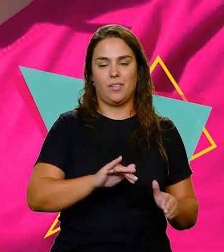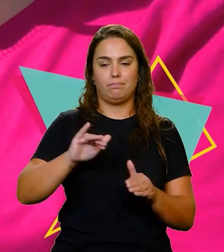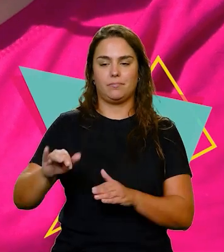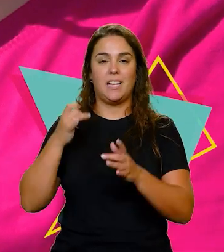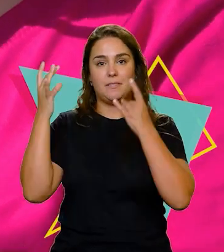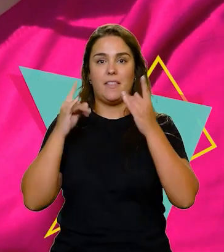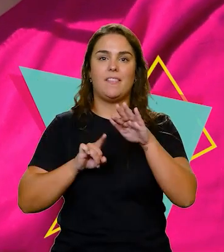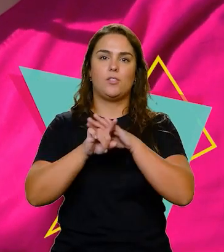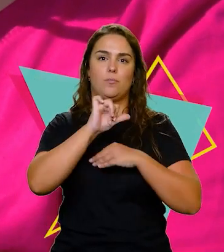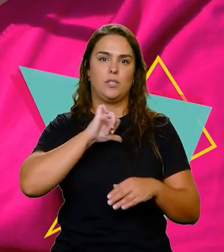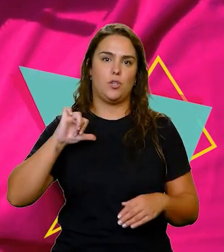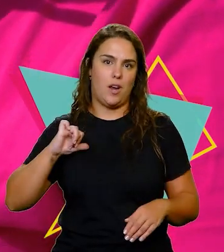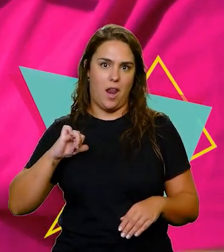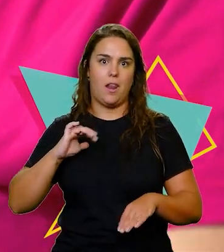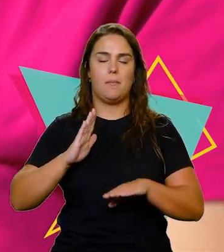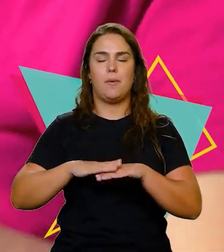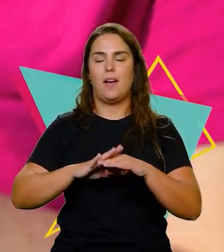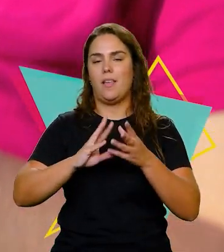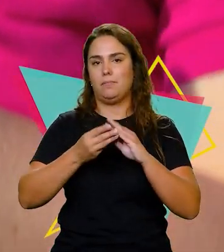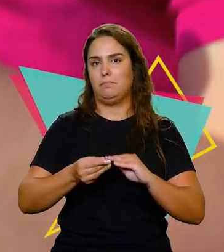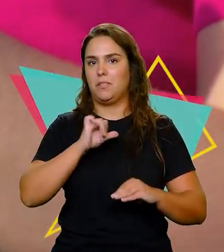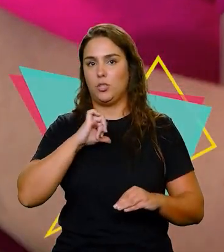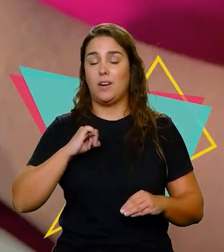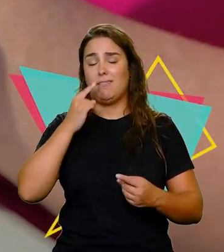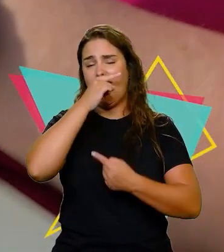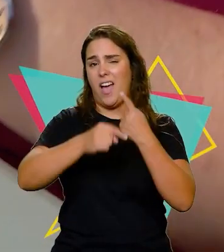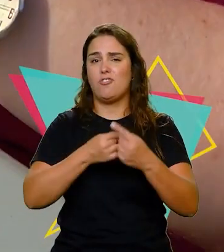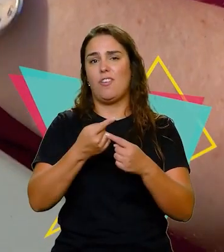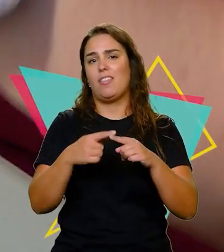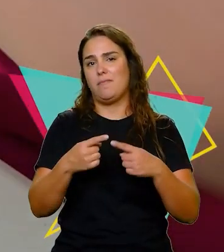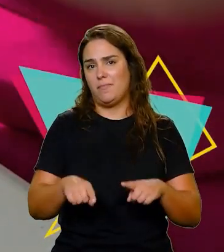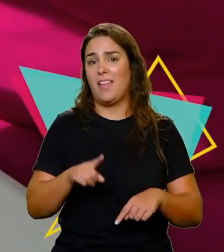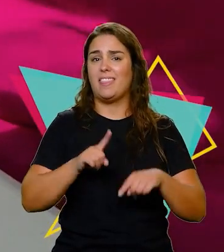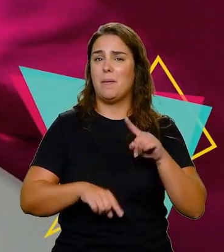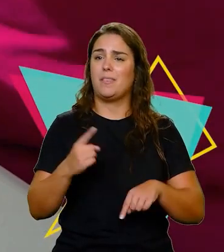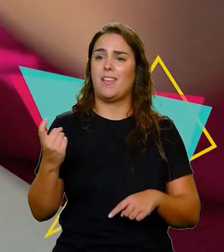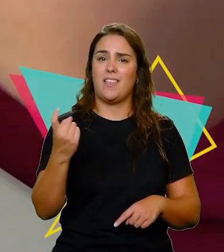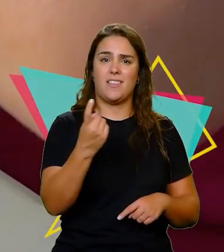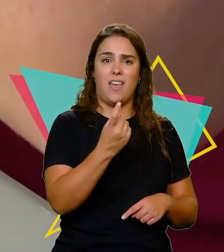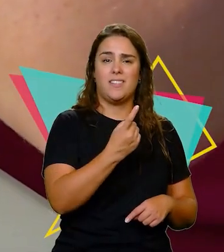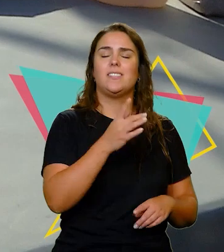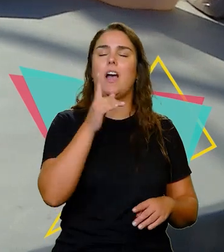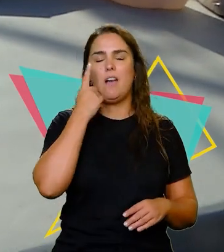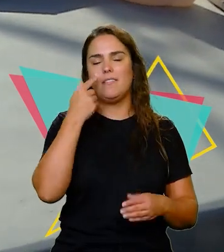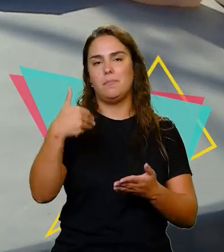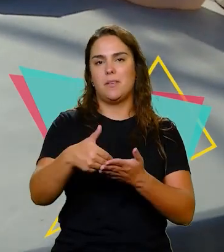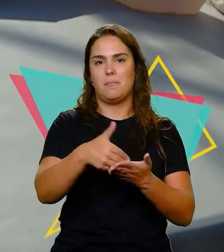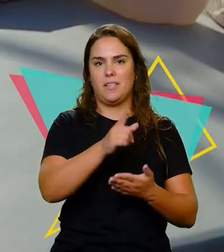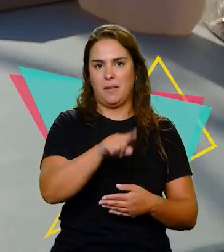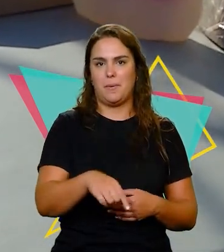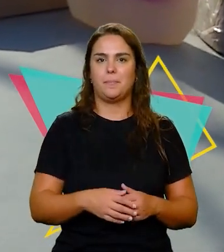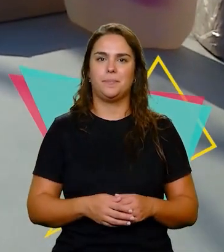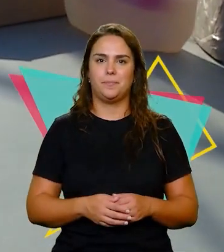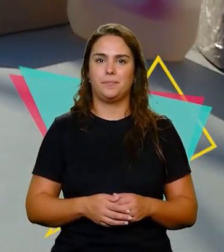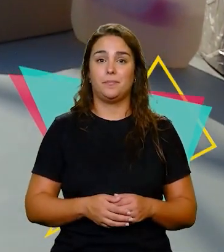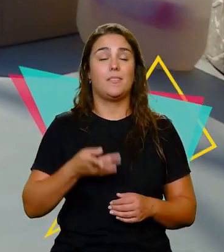tenemos actividades de desarrollo personal, de ajuste personal, pues cada año van cambiando en función de las necesidades y de las demandas que vayan realizando los